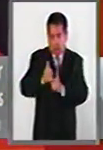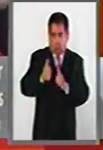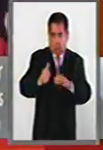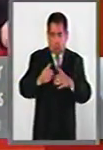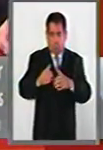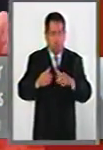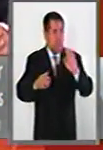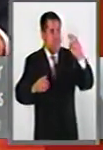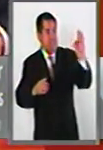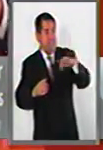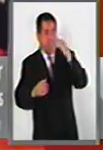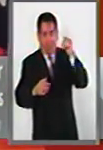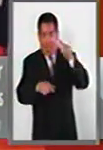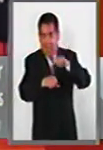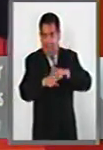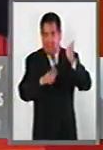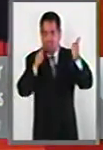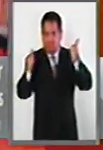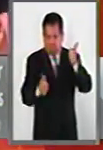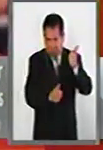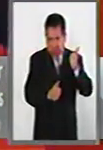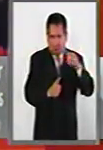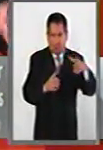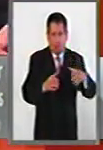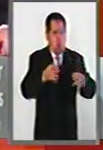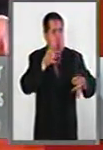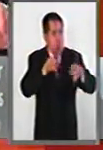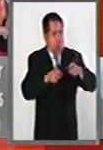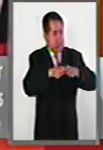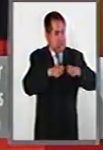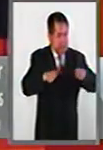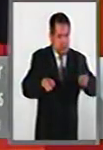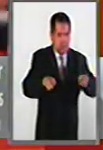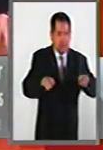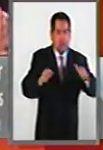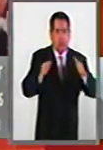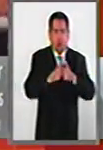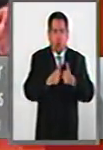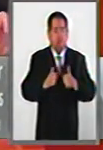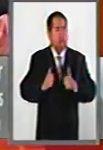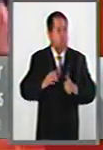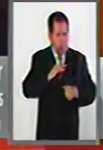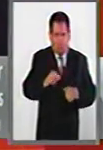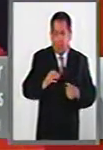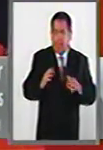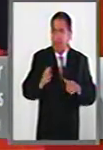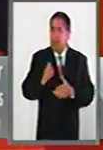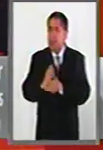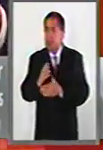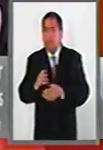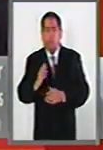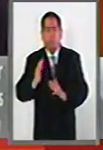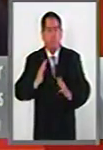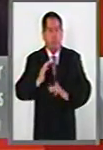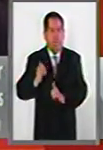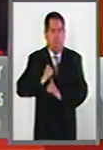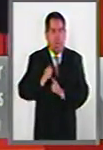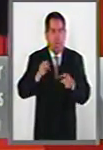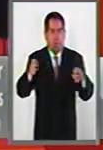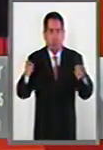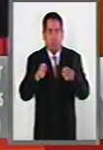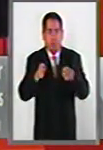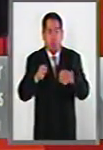Judicial Federal. En este tendría que haber jueces y magistrados competentes en materia militar, pero sus titulares deberían